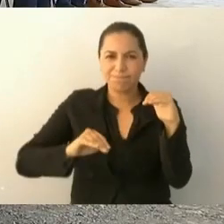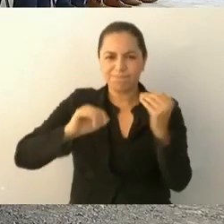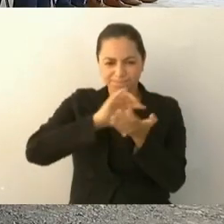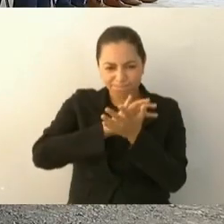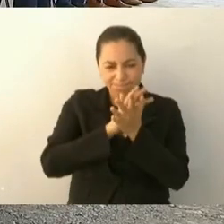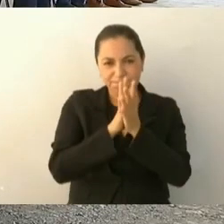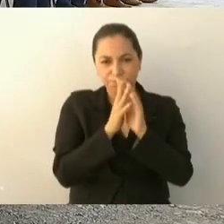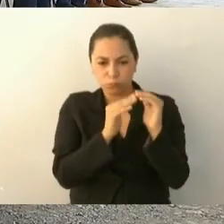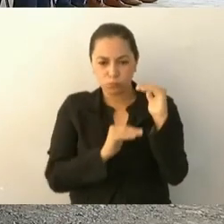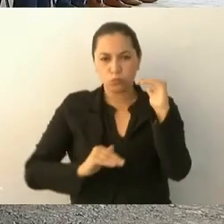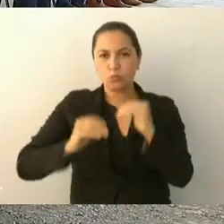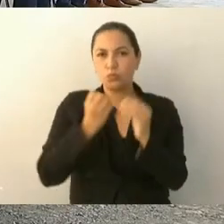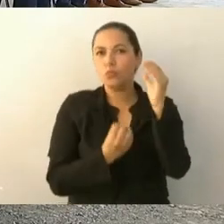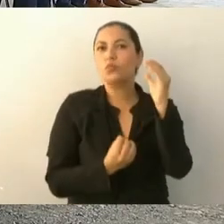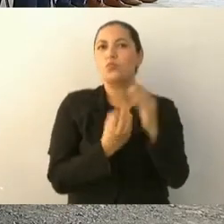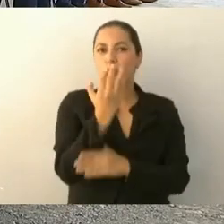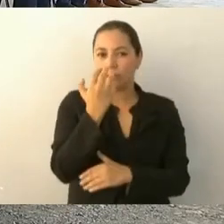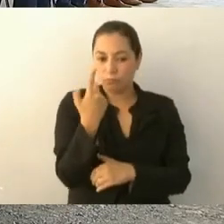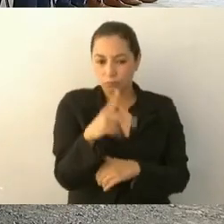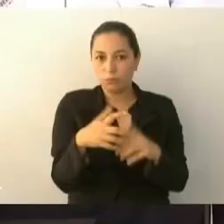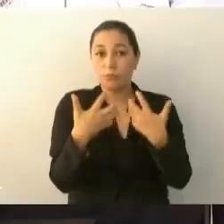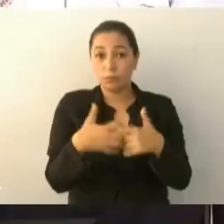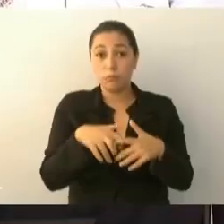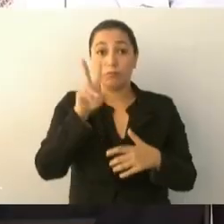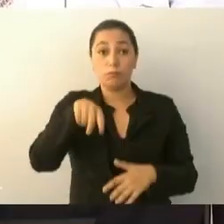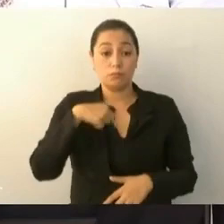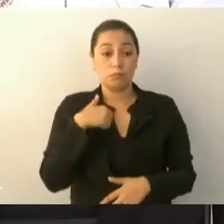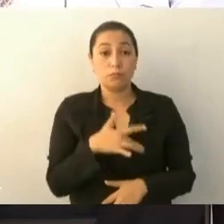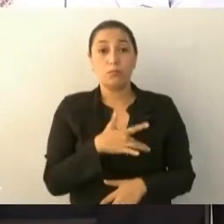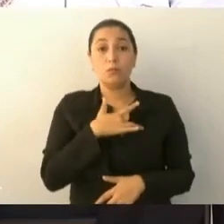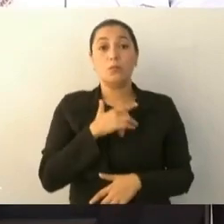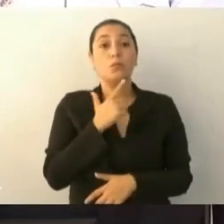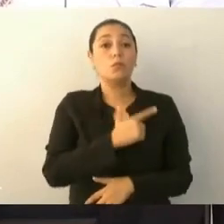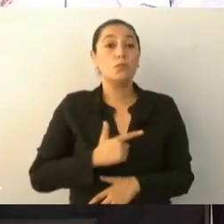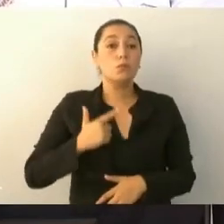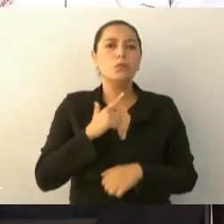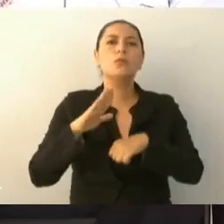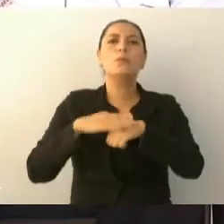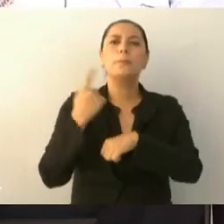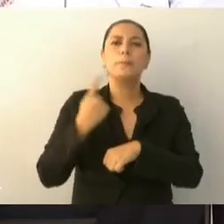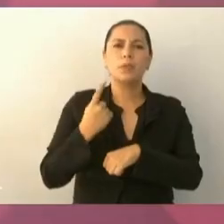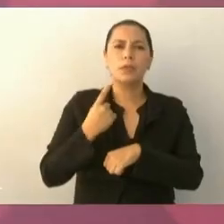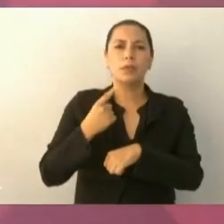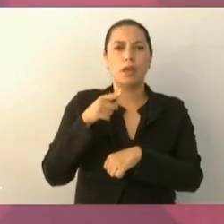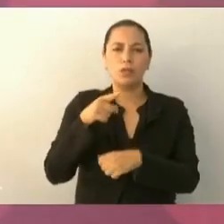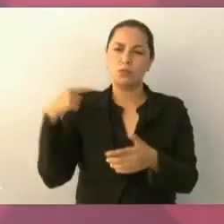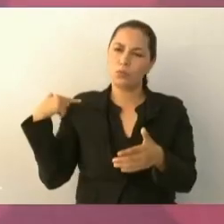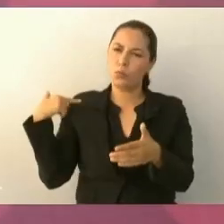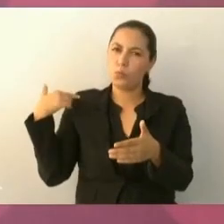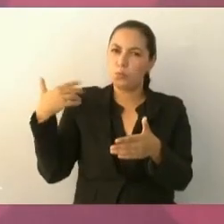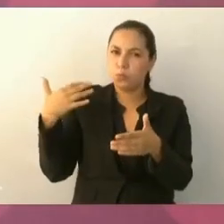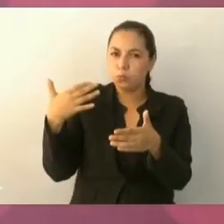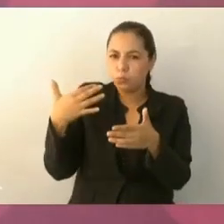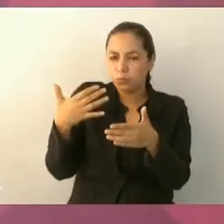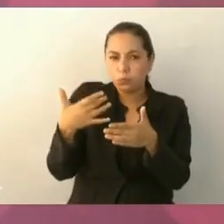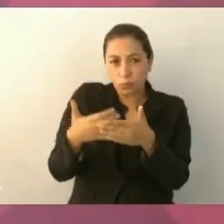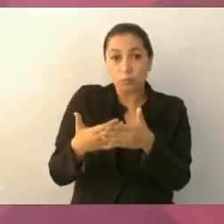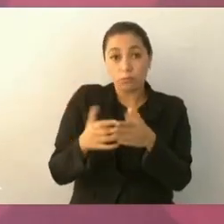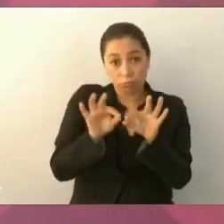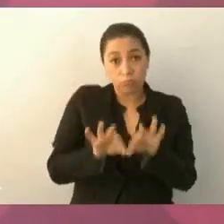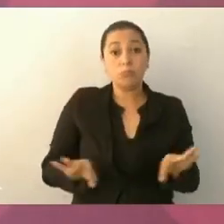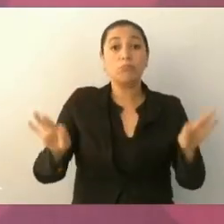gusto, porque tiene una trayectoria importantísima. No solo